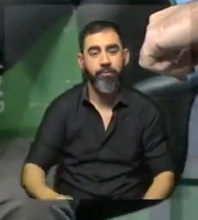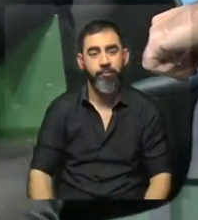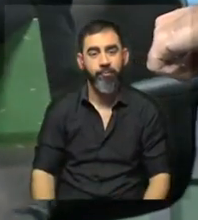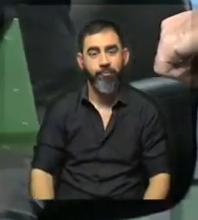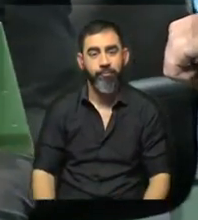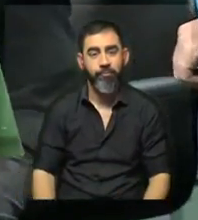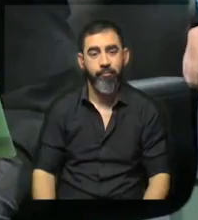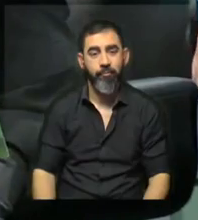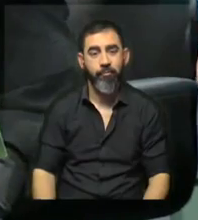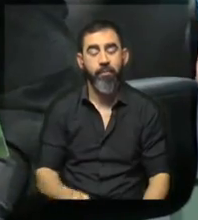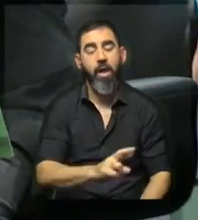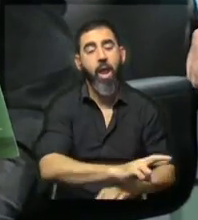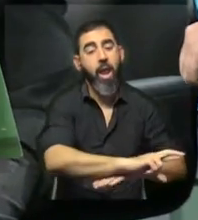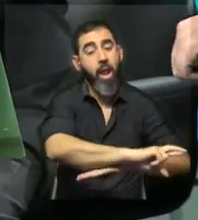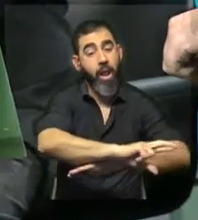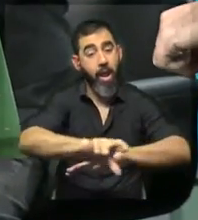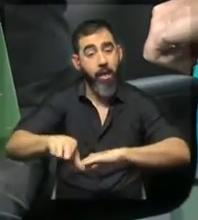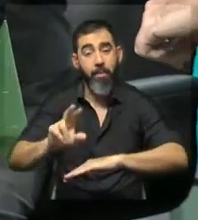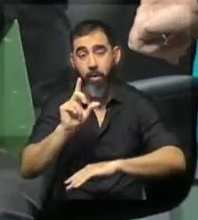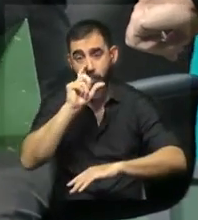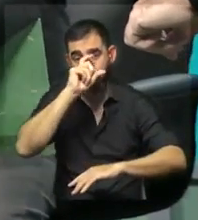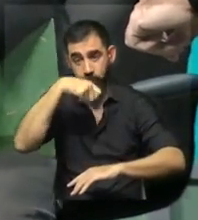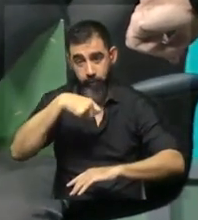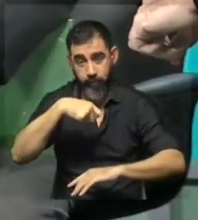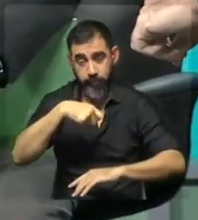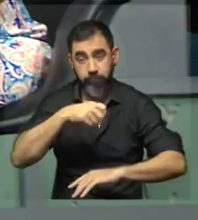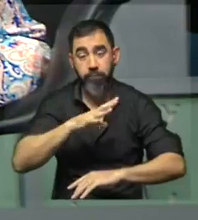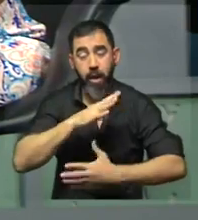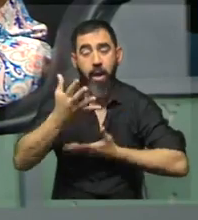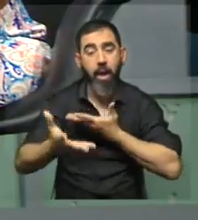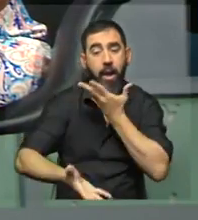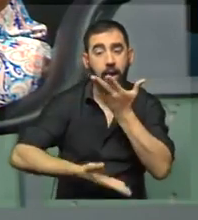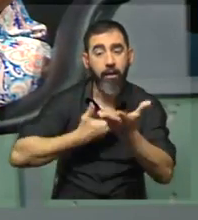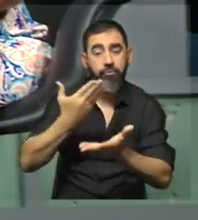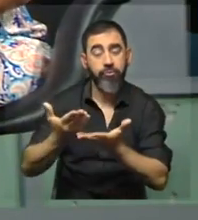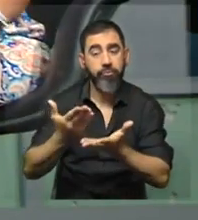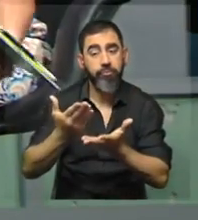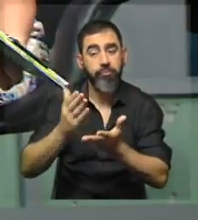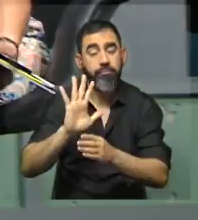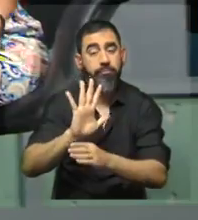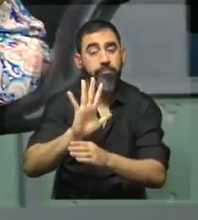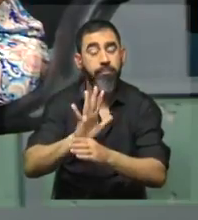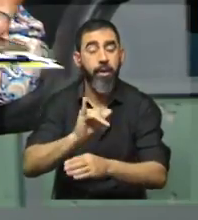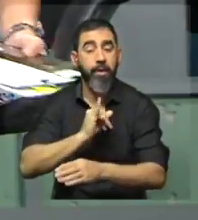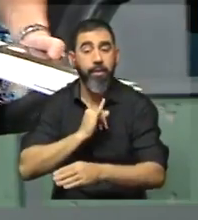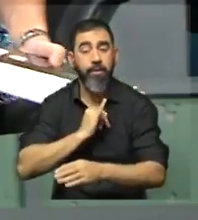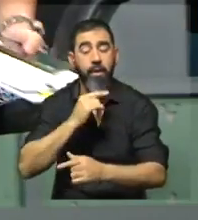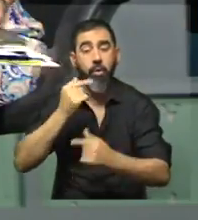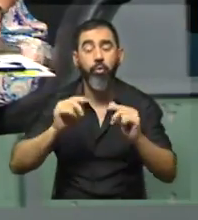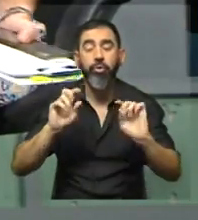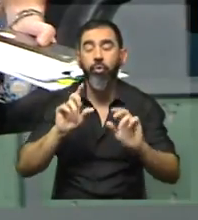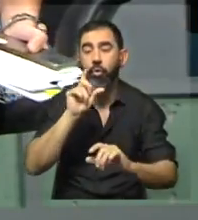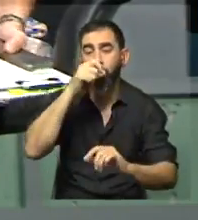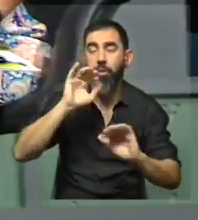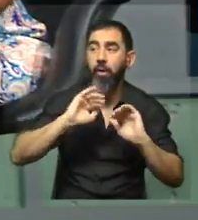Uruguay. La Rambla es Montevideo. Por eso, y hay muchas canciones simbólicas que hablan de... simbólicas de nuestra identidad, que habla de cosas que suceden en Montevideo, el